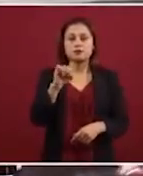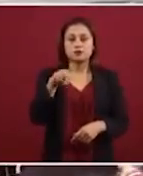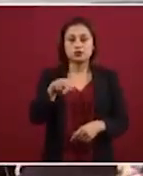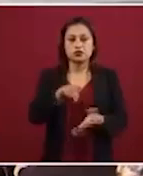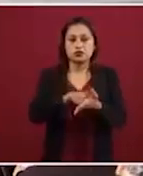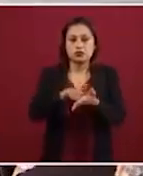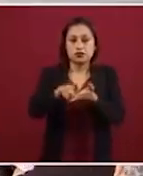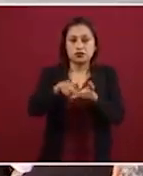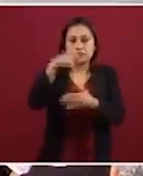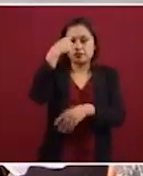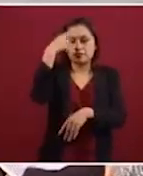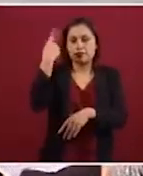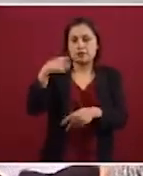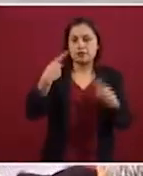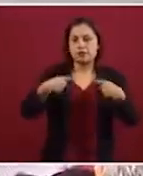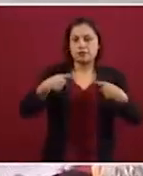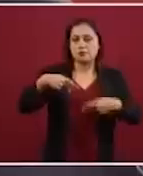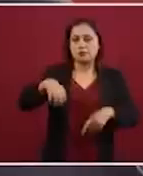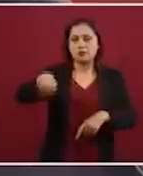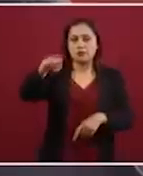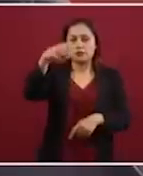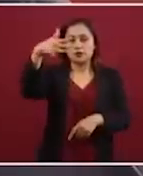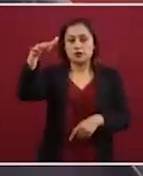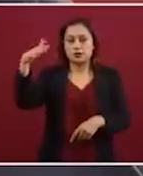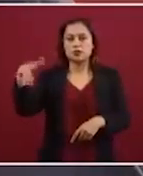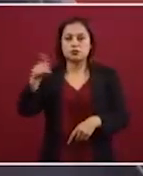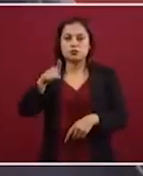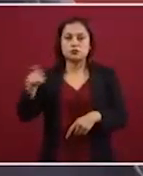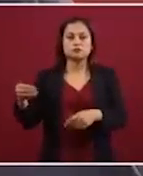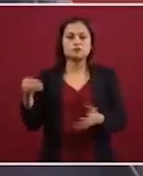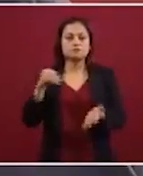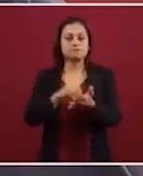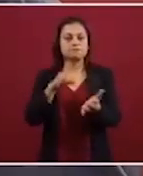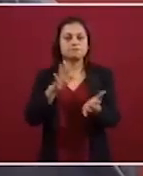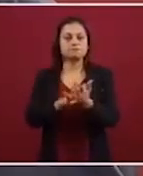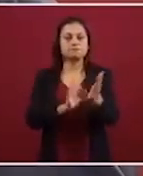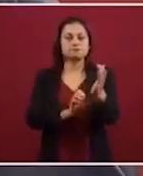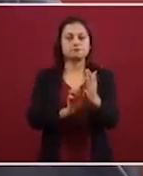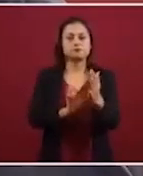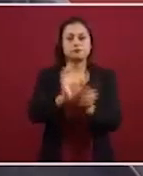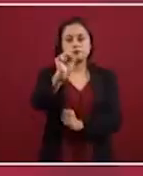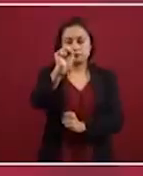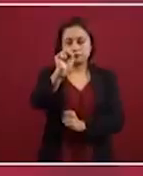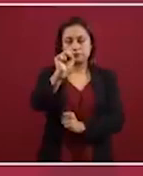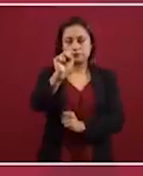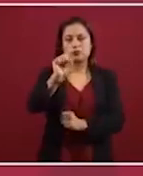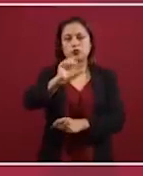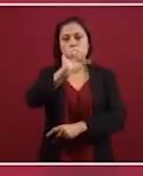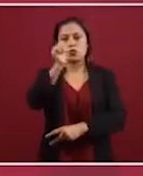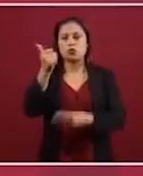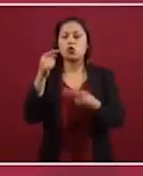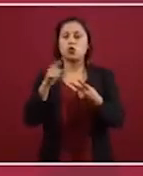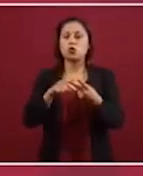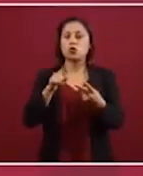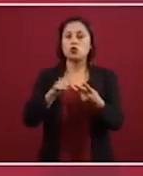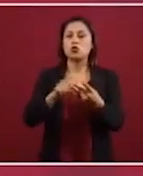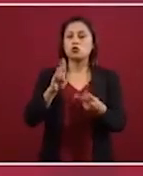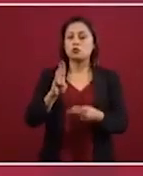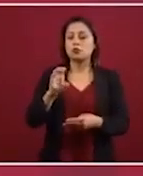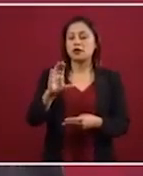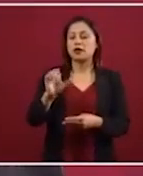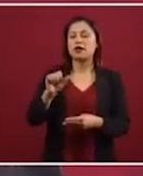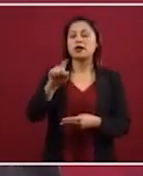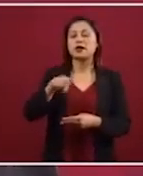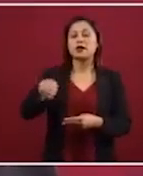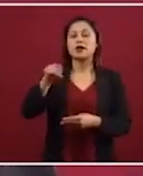adultos mayores la pensión a niñas a niños con discapacidad y el derecho a las